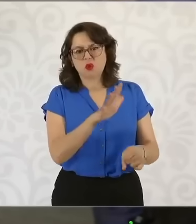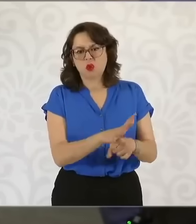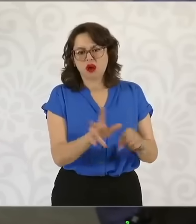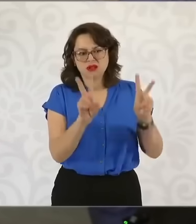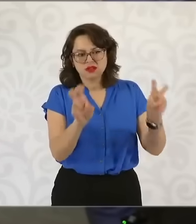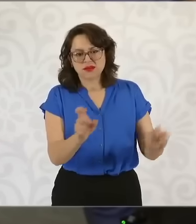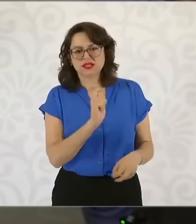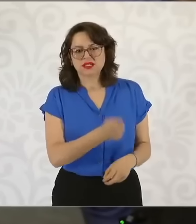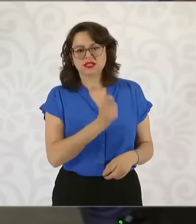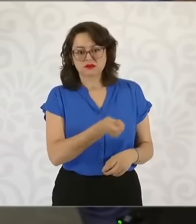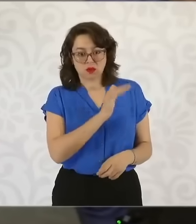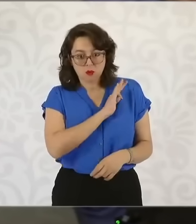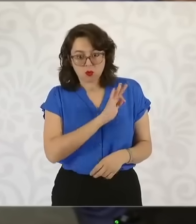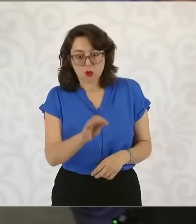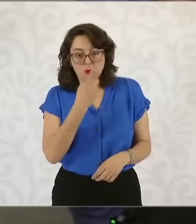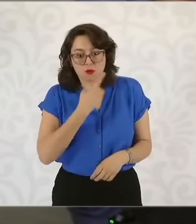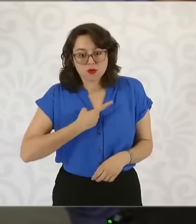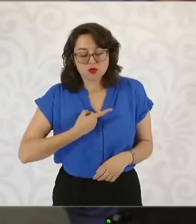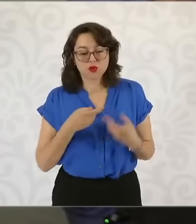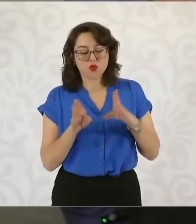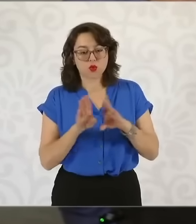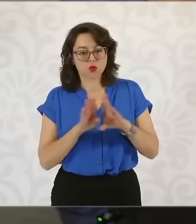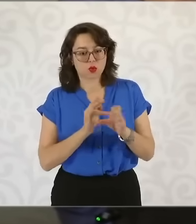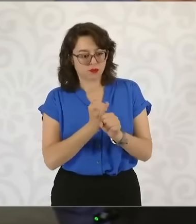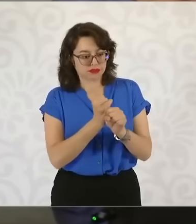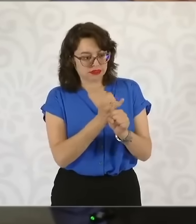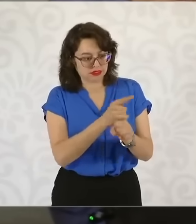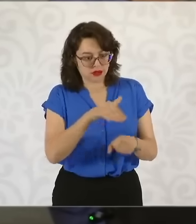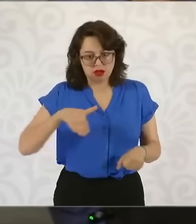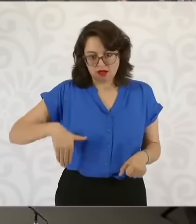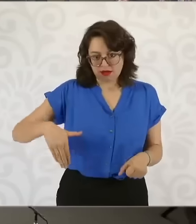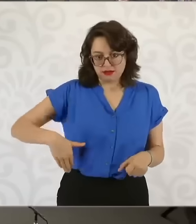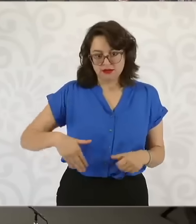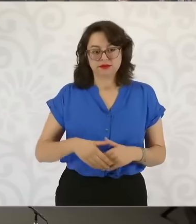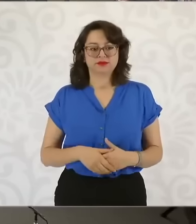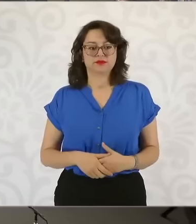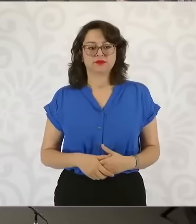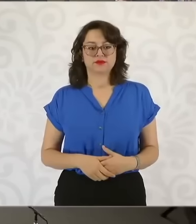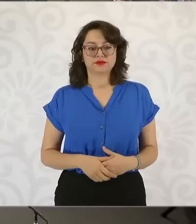o dar algún avance de esta investigación que acaba de mencionar hace un momentito, por favor.